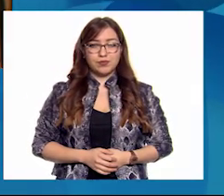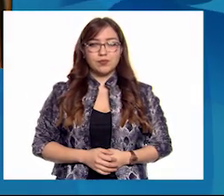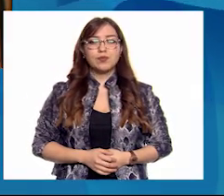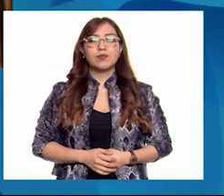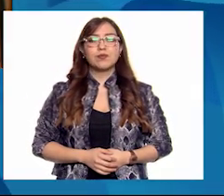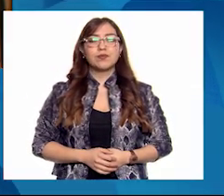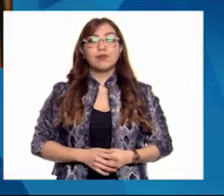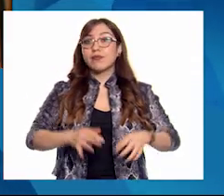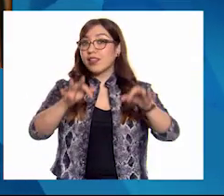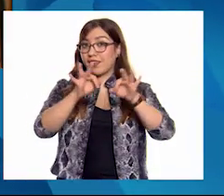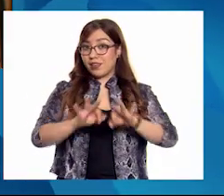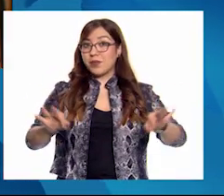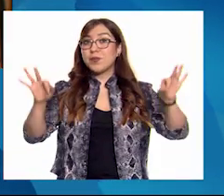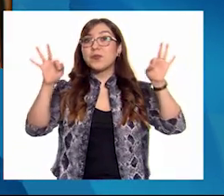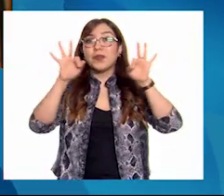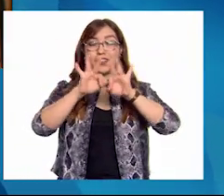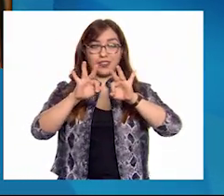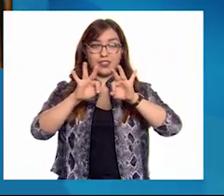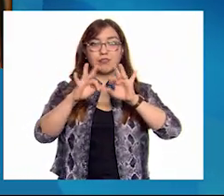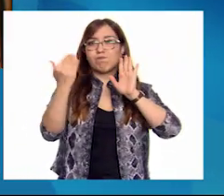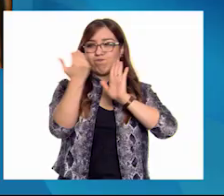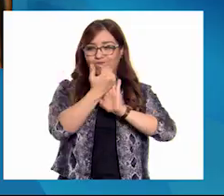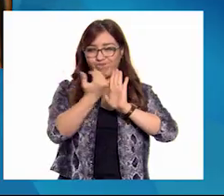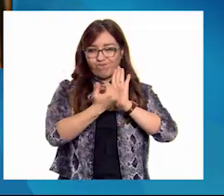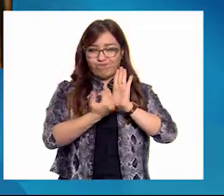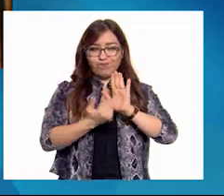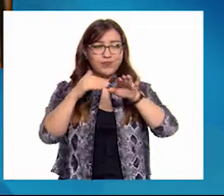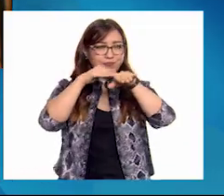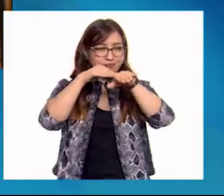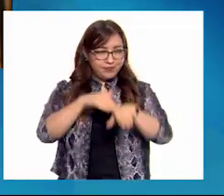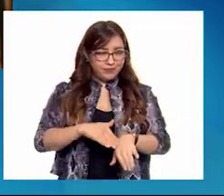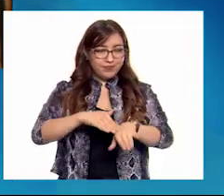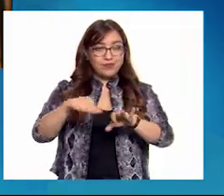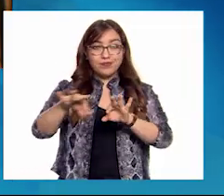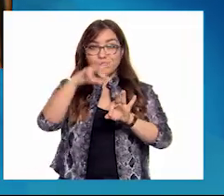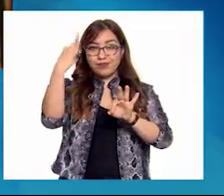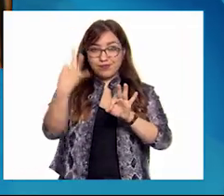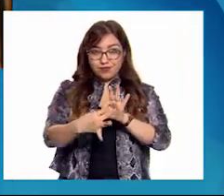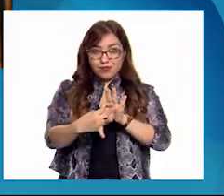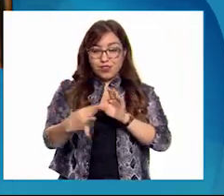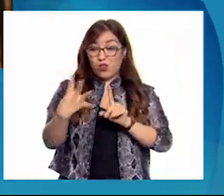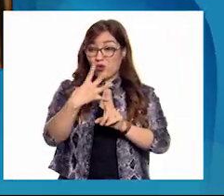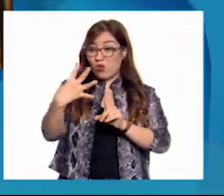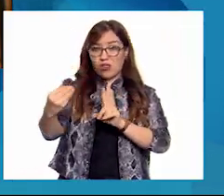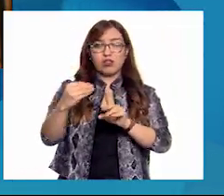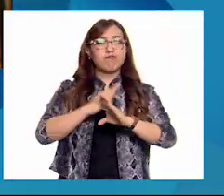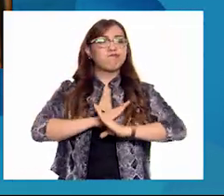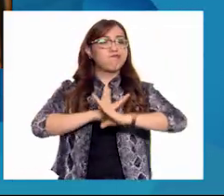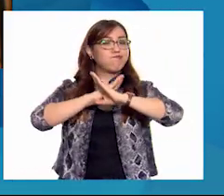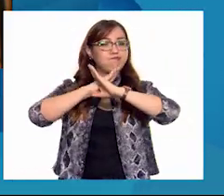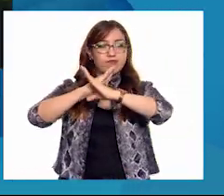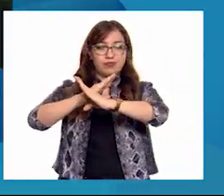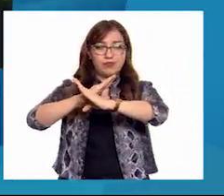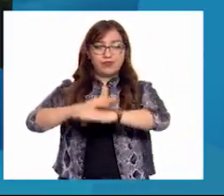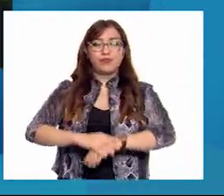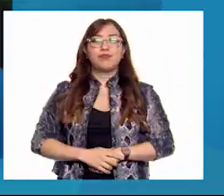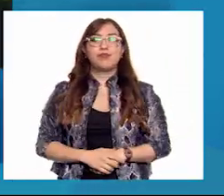Es muy importante continuar con las recomendaciones para evitar contagios de COVID.